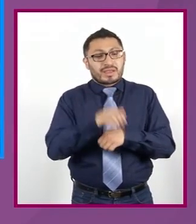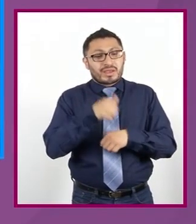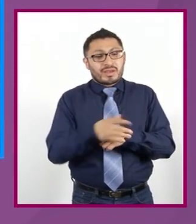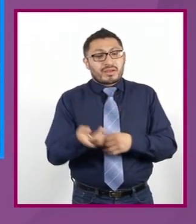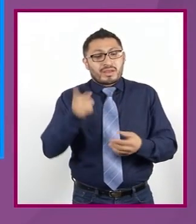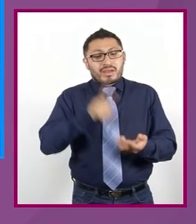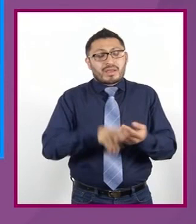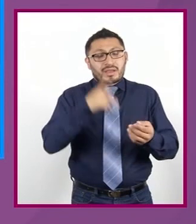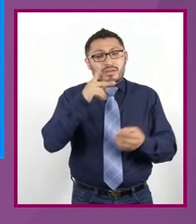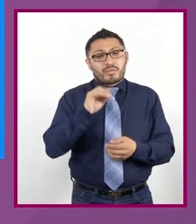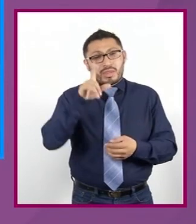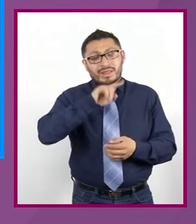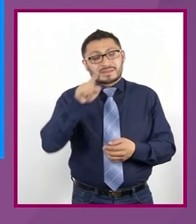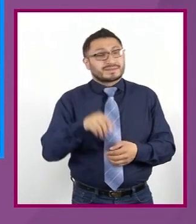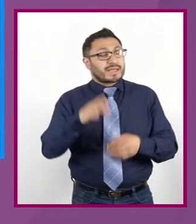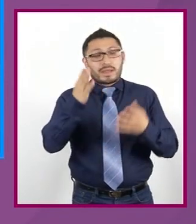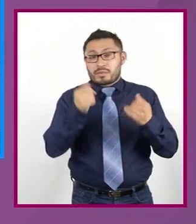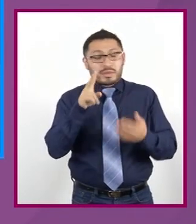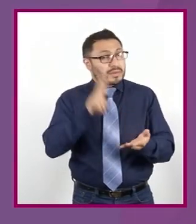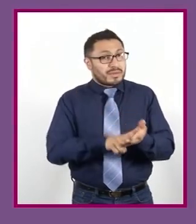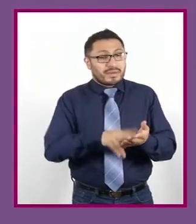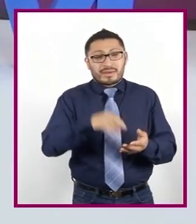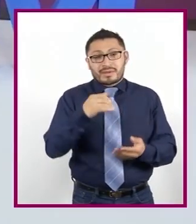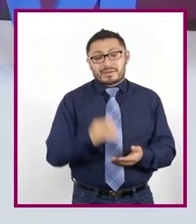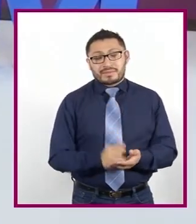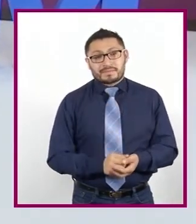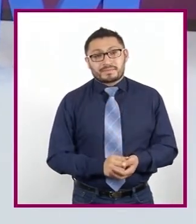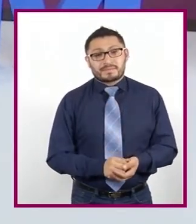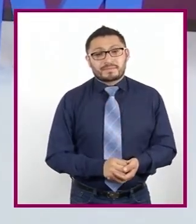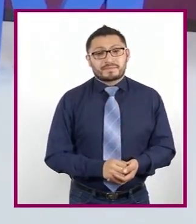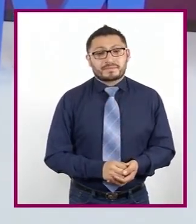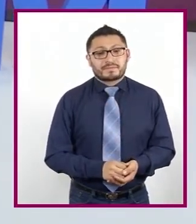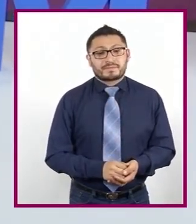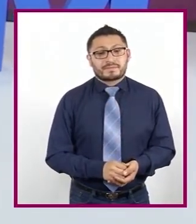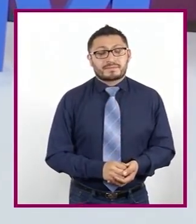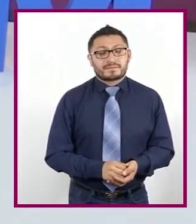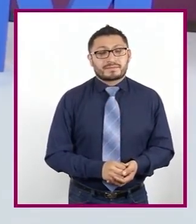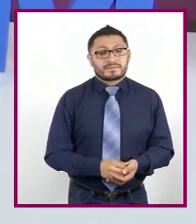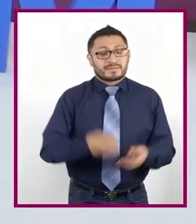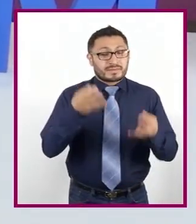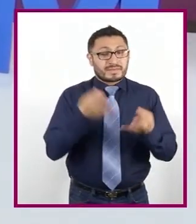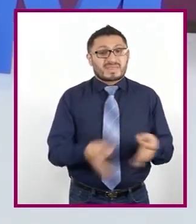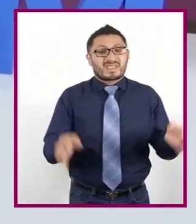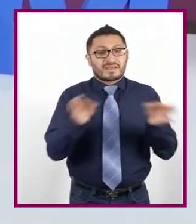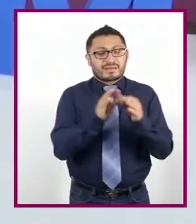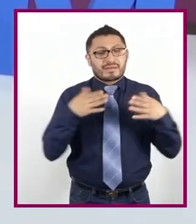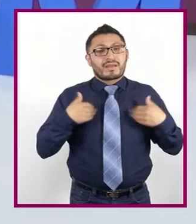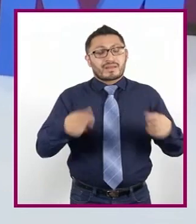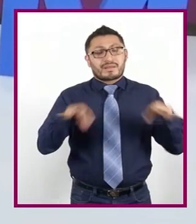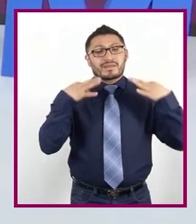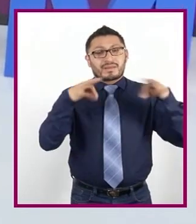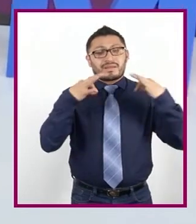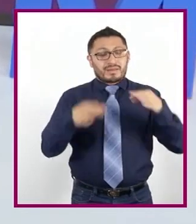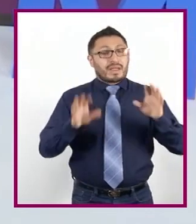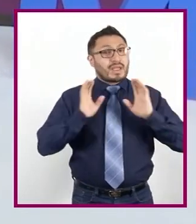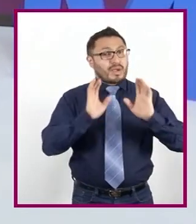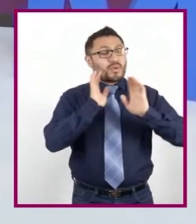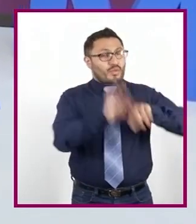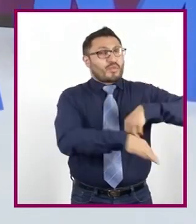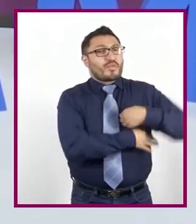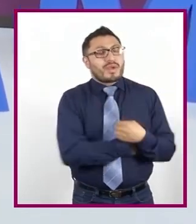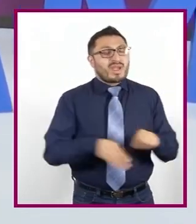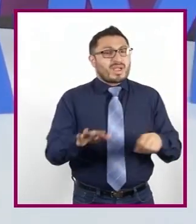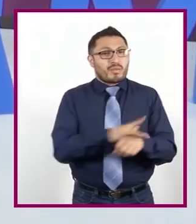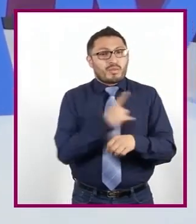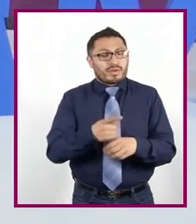la póliza no será válida y excepciones. Es importante entender este documento y conservarlo, ya que